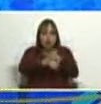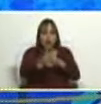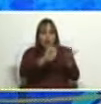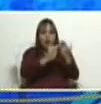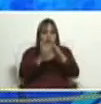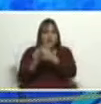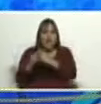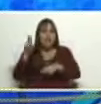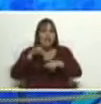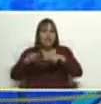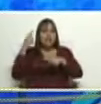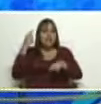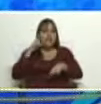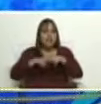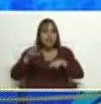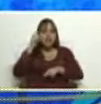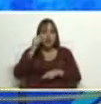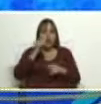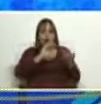y la comunidad.